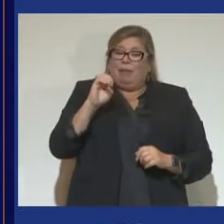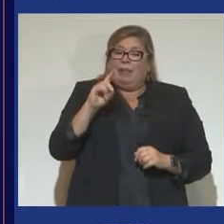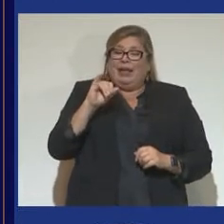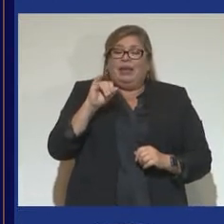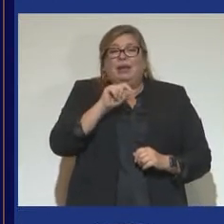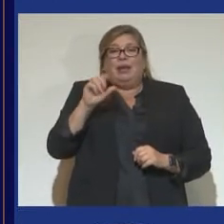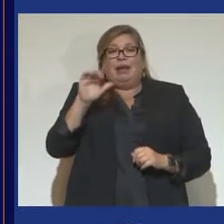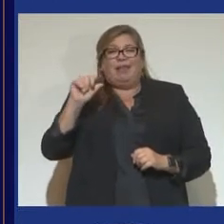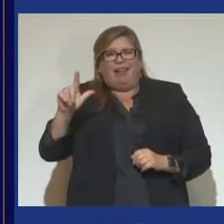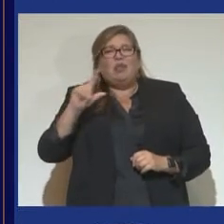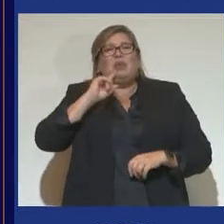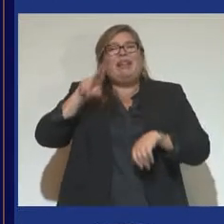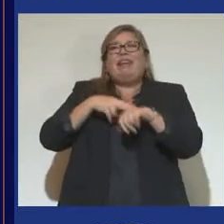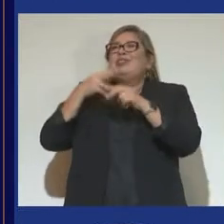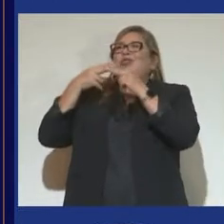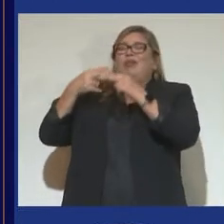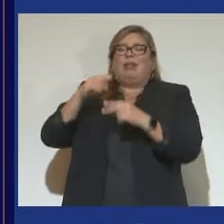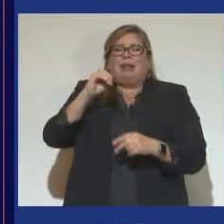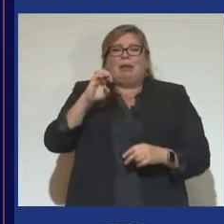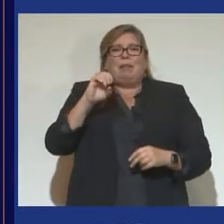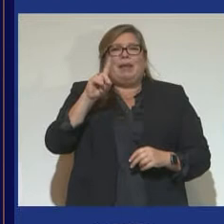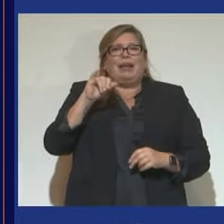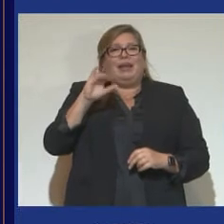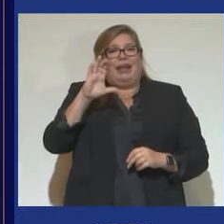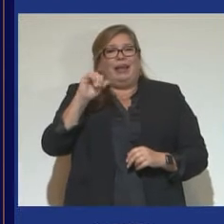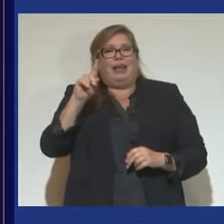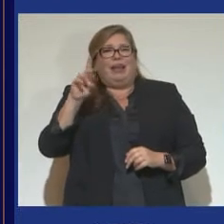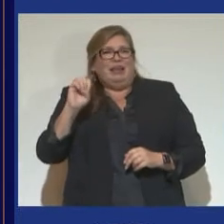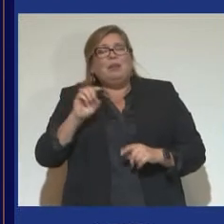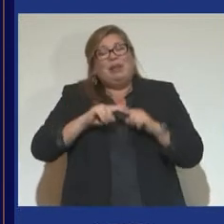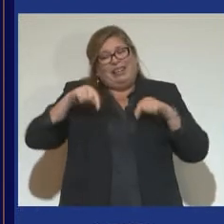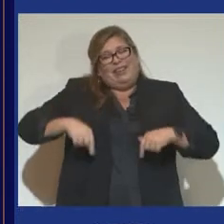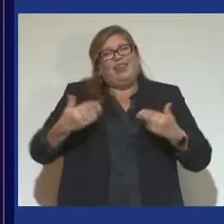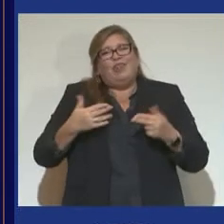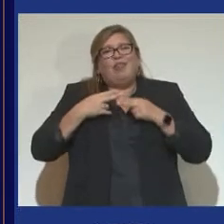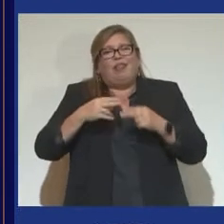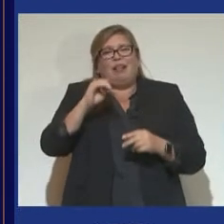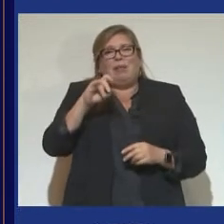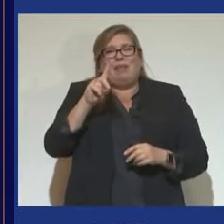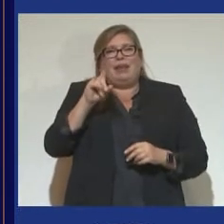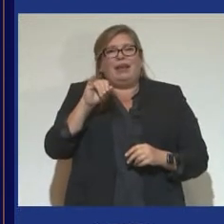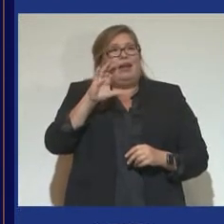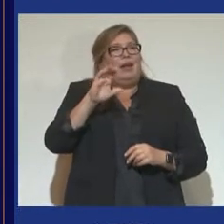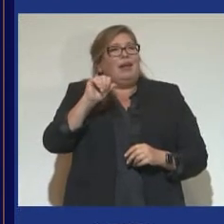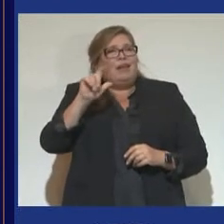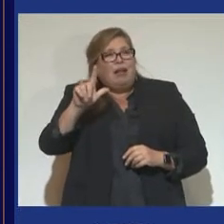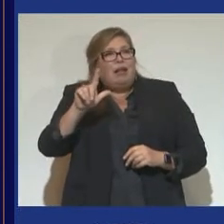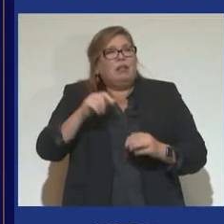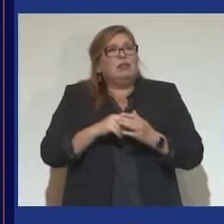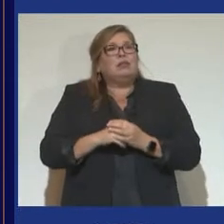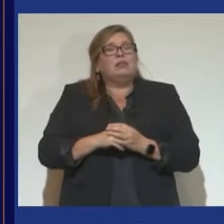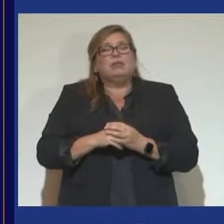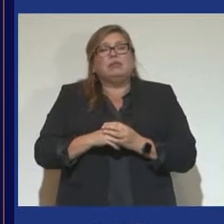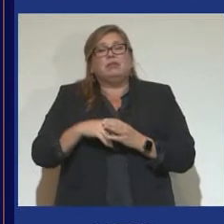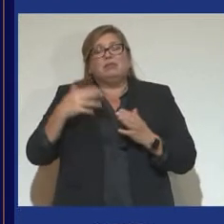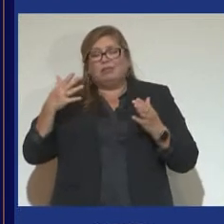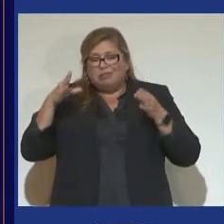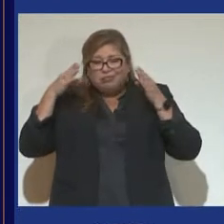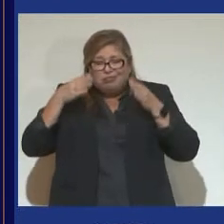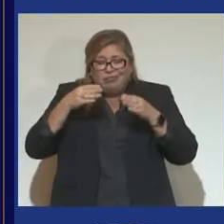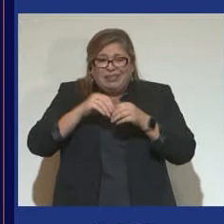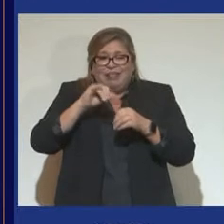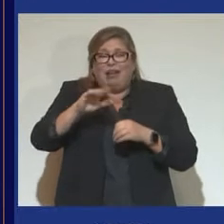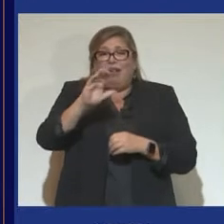aquí se llama medical en el estado de california que vamos a invertir 1.1 mil millones dólar mil millones de dólares es para